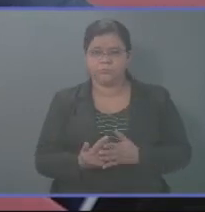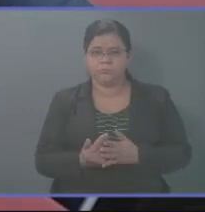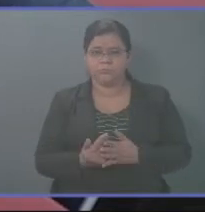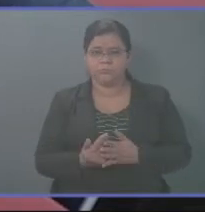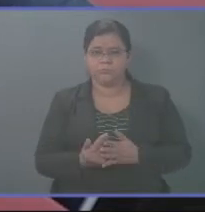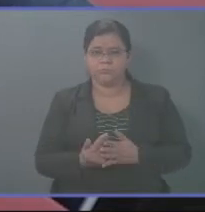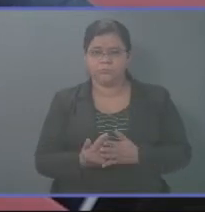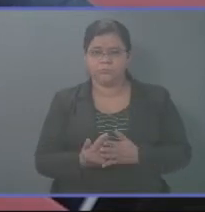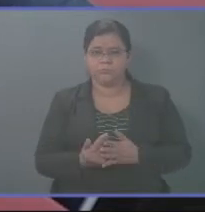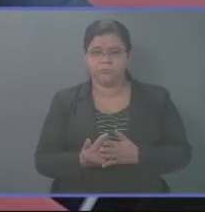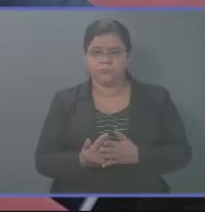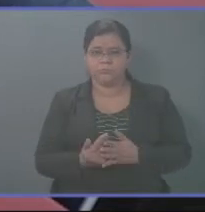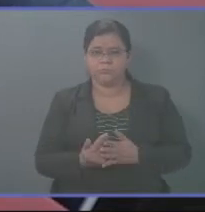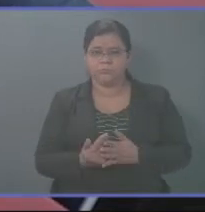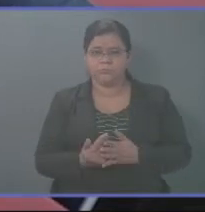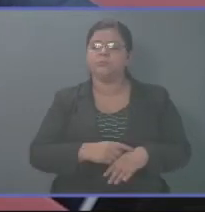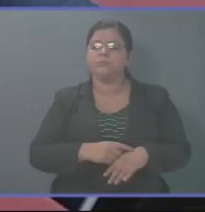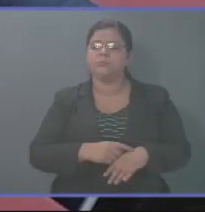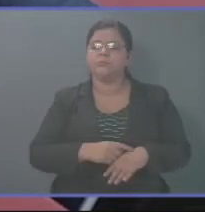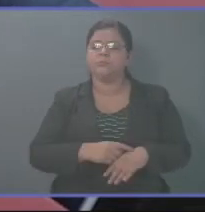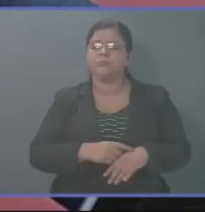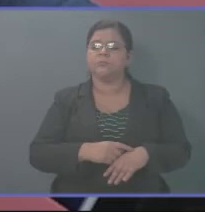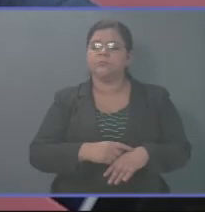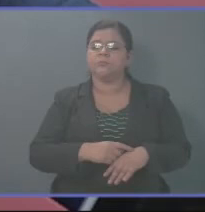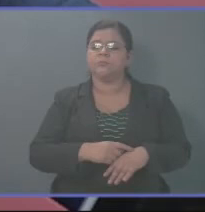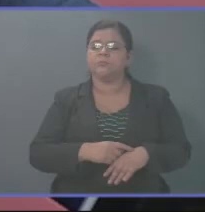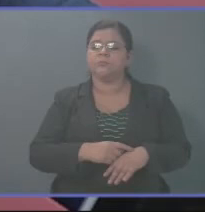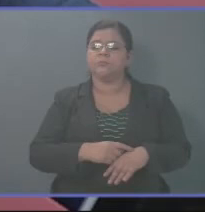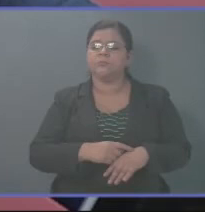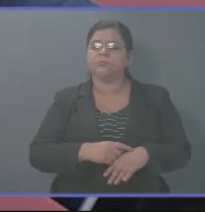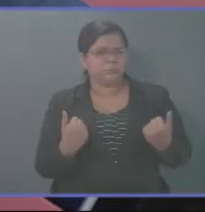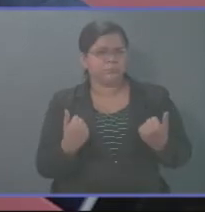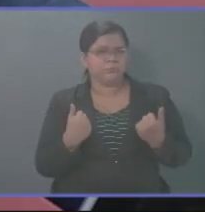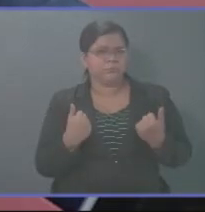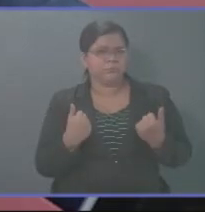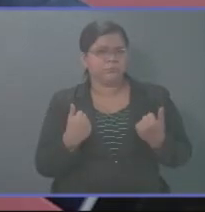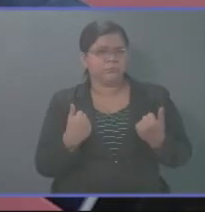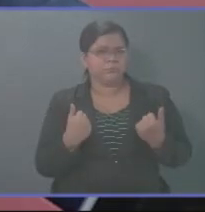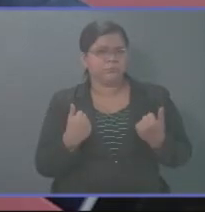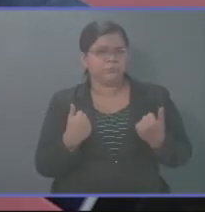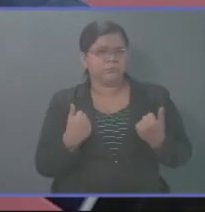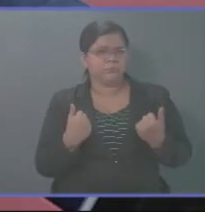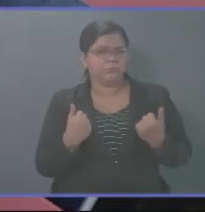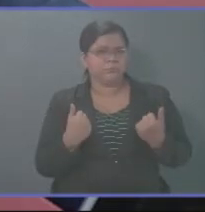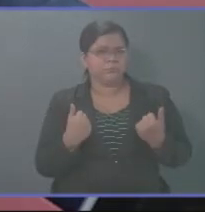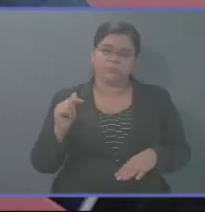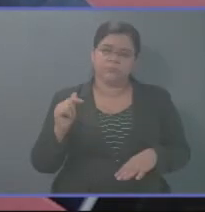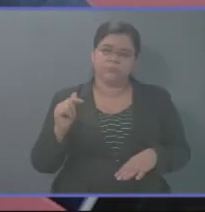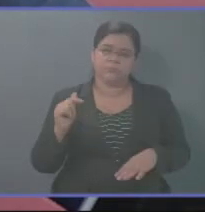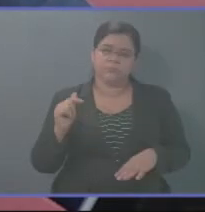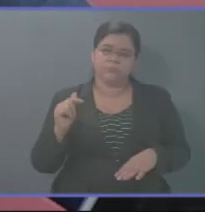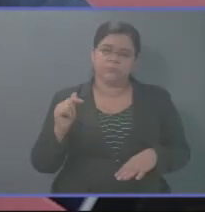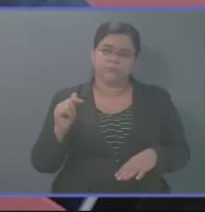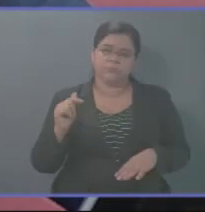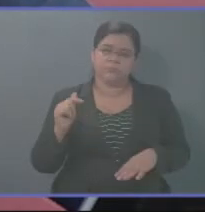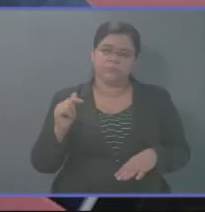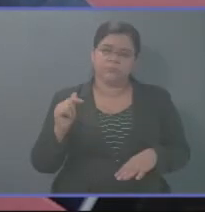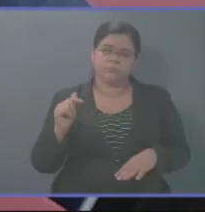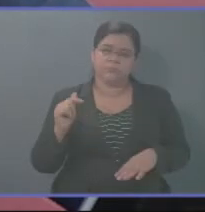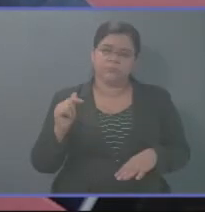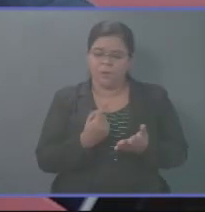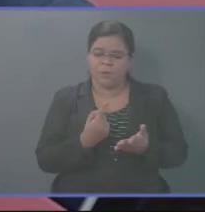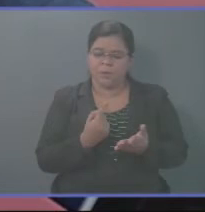primer lugar es sanitaria, pero que posteriormente, incluso durante el